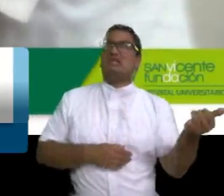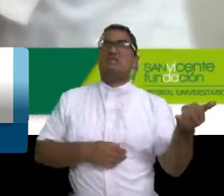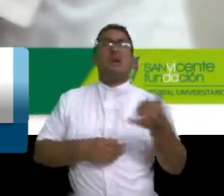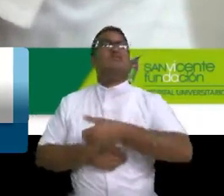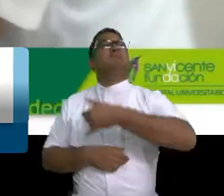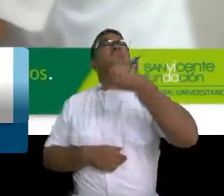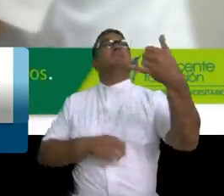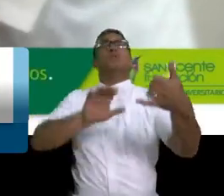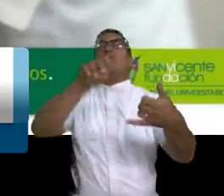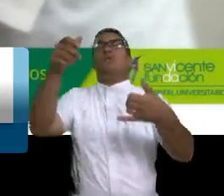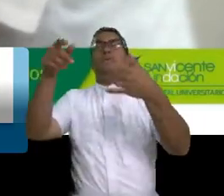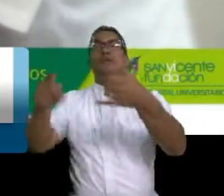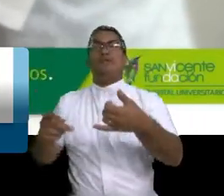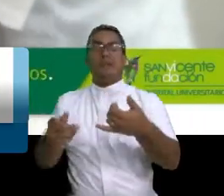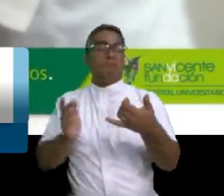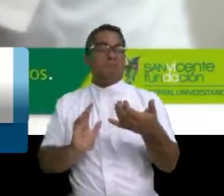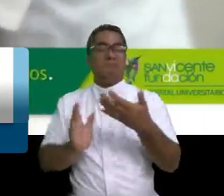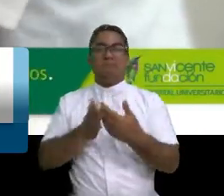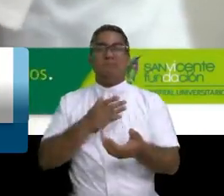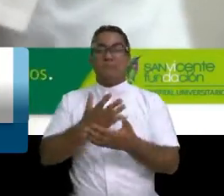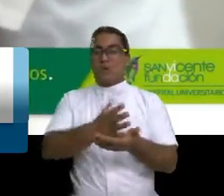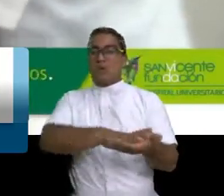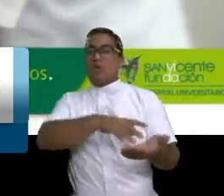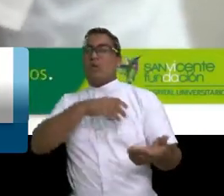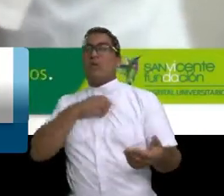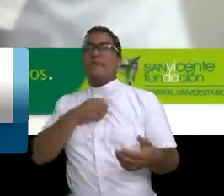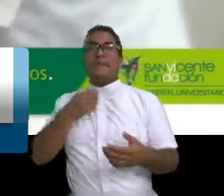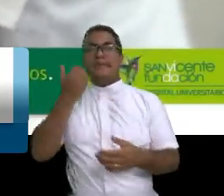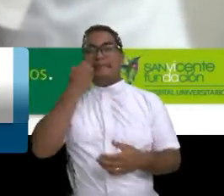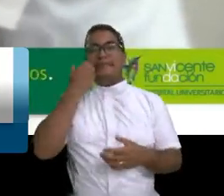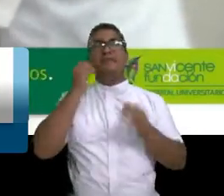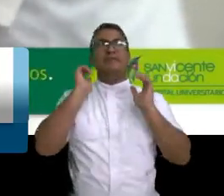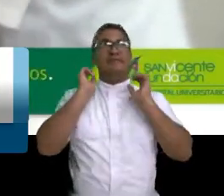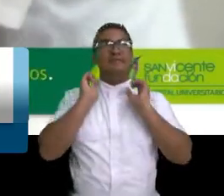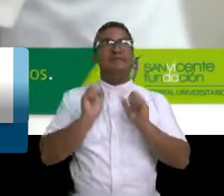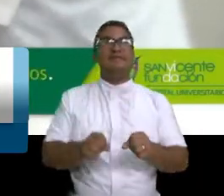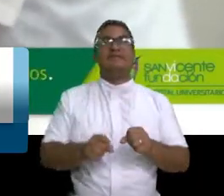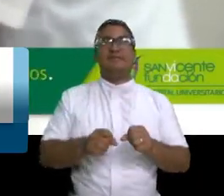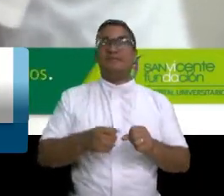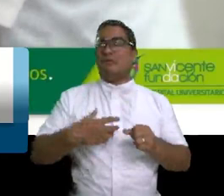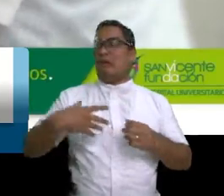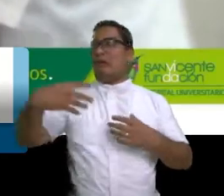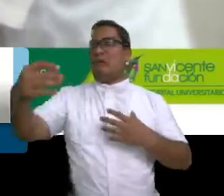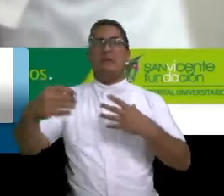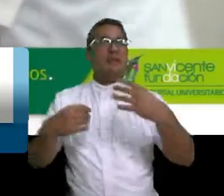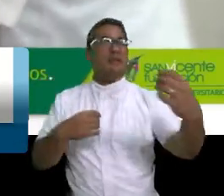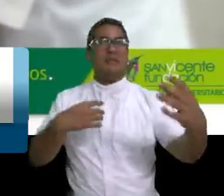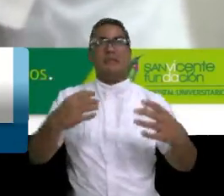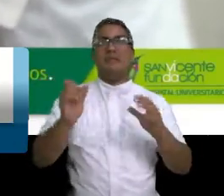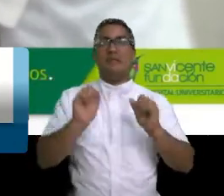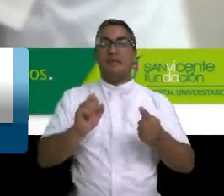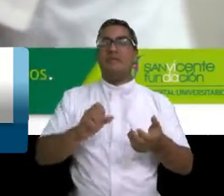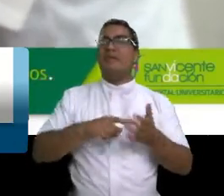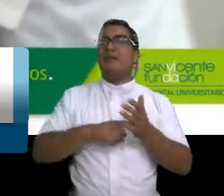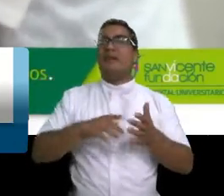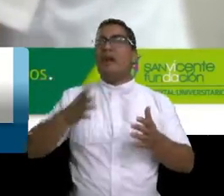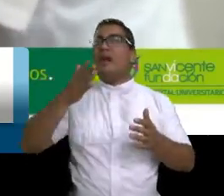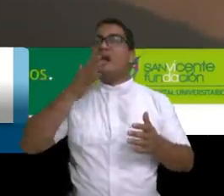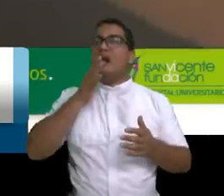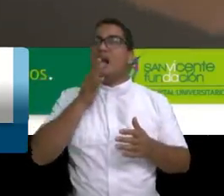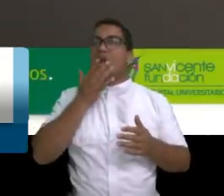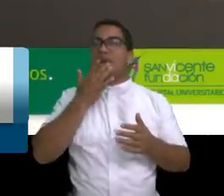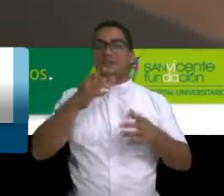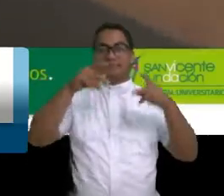y esa persona tampoco se lavó las manos y puede llevarse la mano a la boca, mucha persona